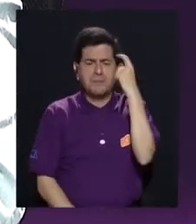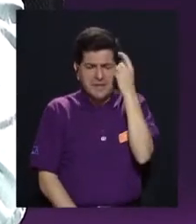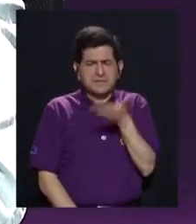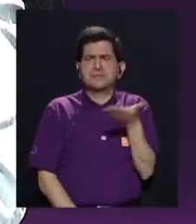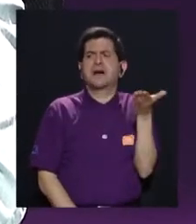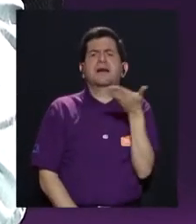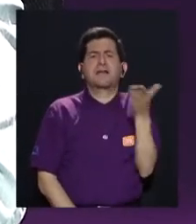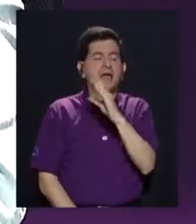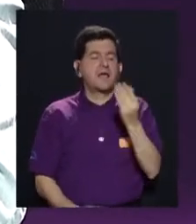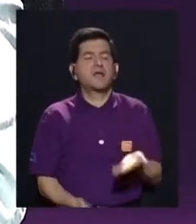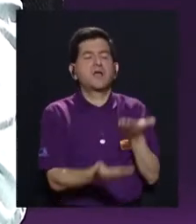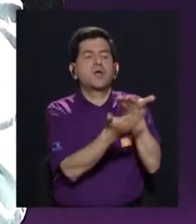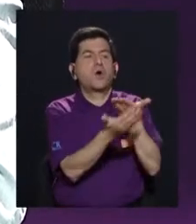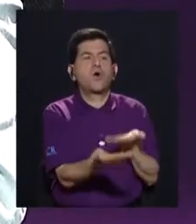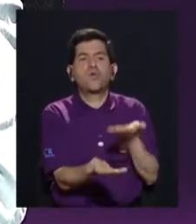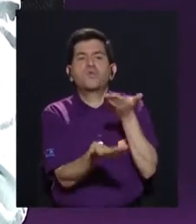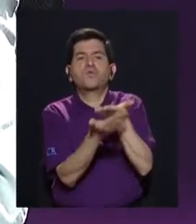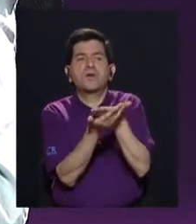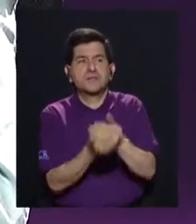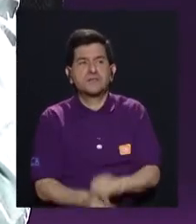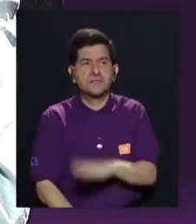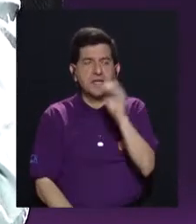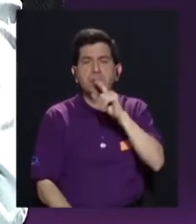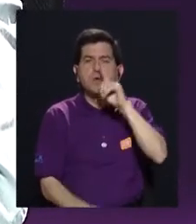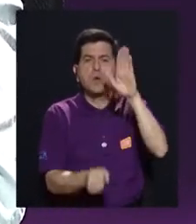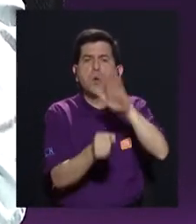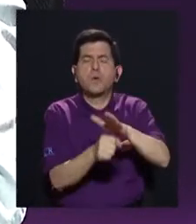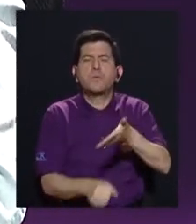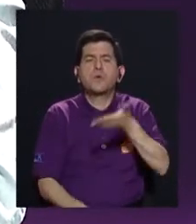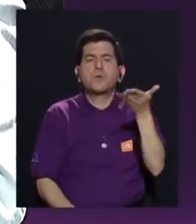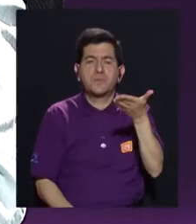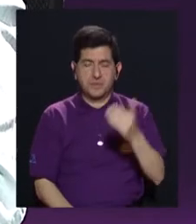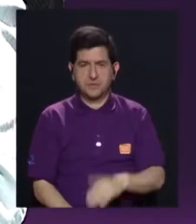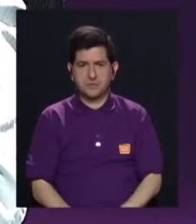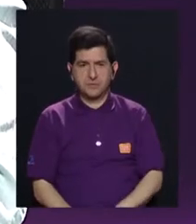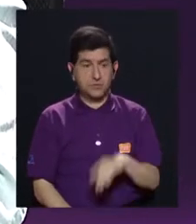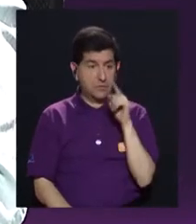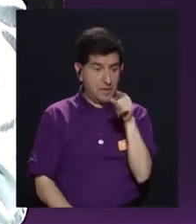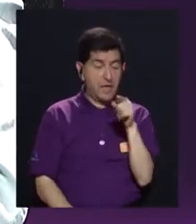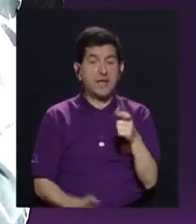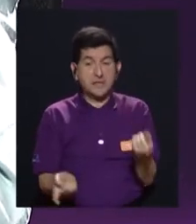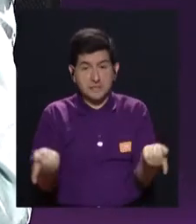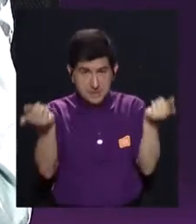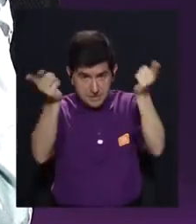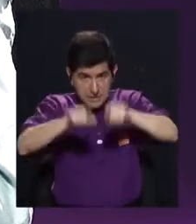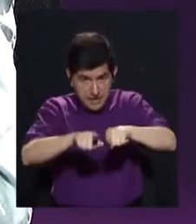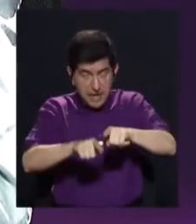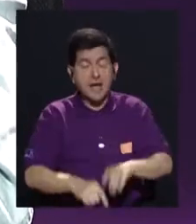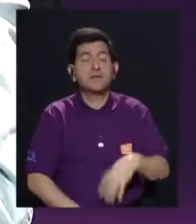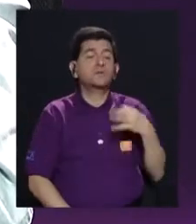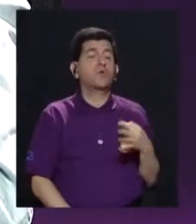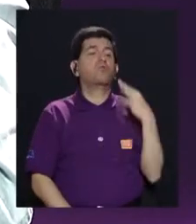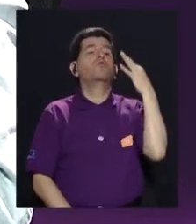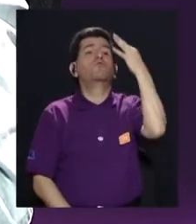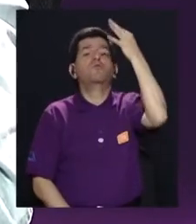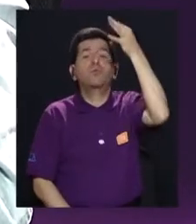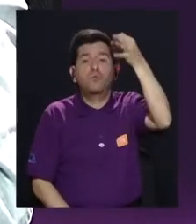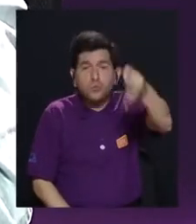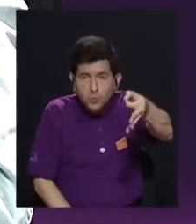y lo que ofrecen ya que se compromete ella fundamentalmente en una eventual